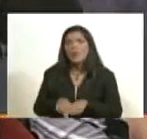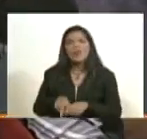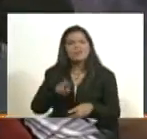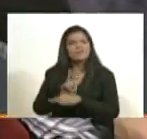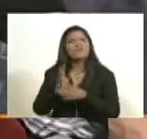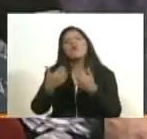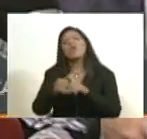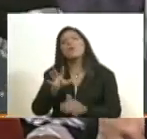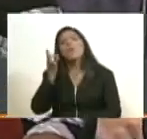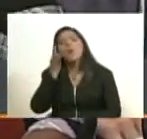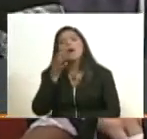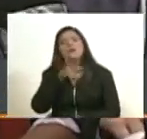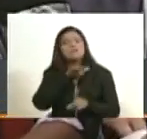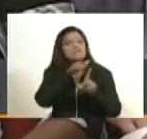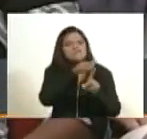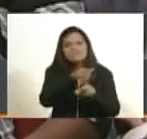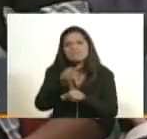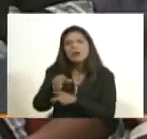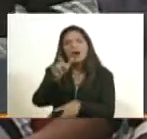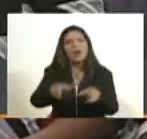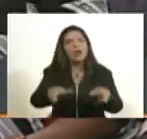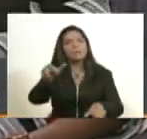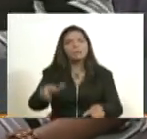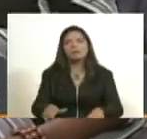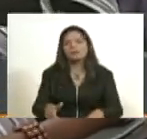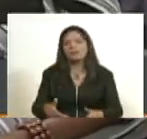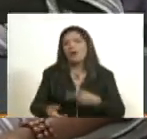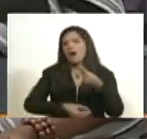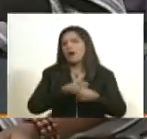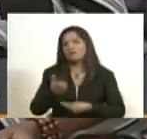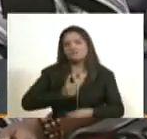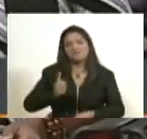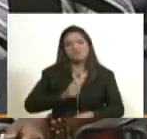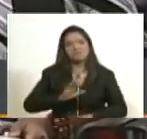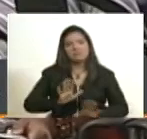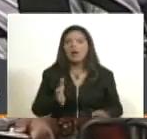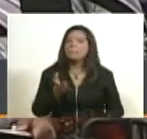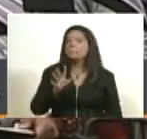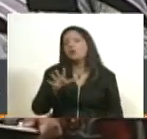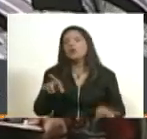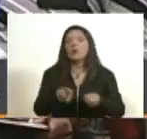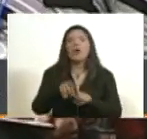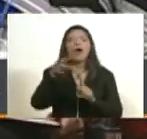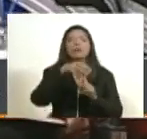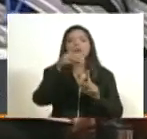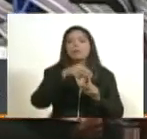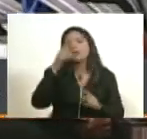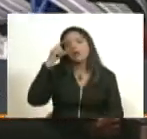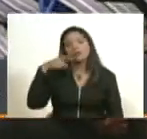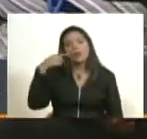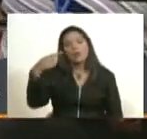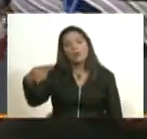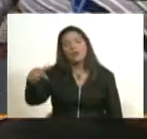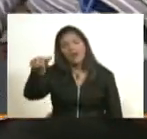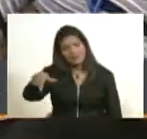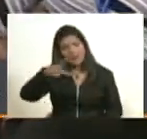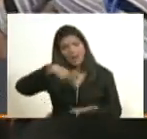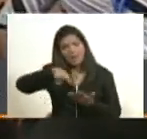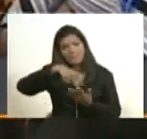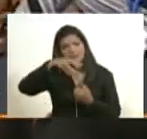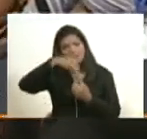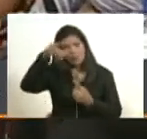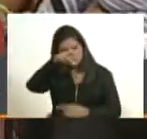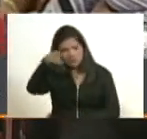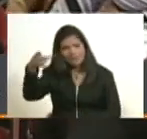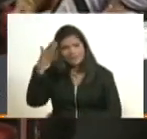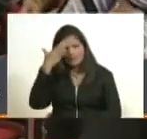mujeres, persiguen a la gente, hacen lo que les da la gana, más o menos como pasa en Altamira todos los días. Aquí en la Plaza Altamira, ustedes saben